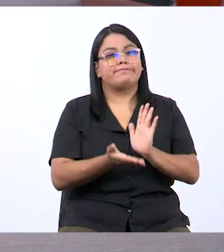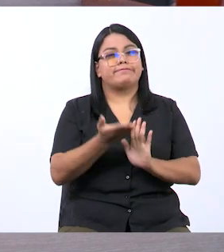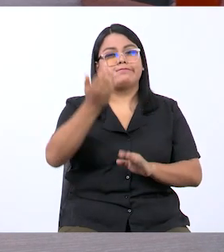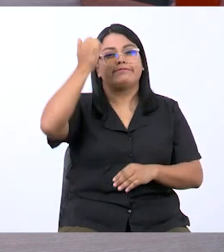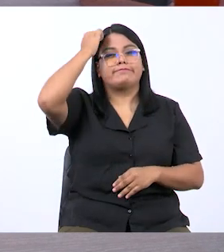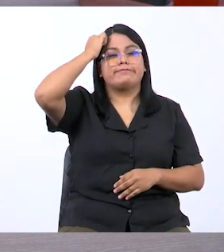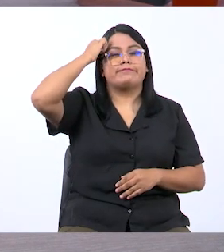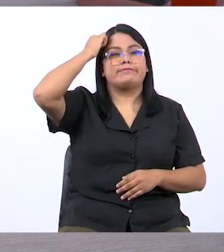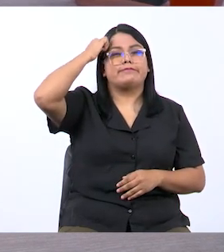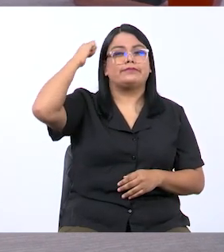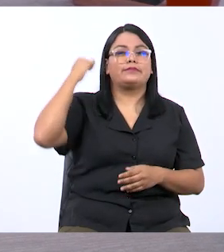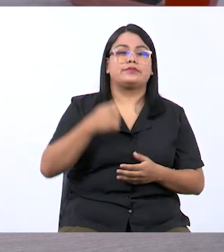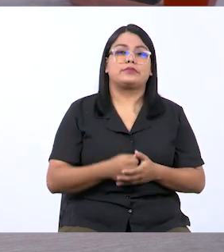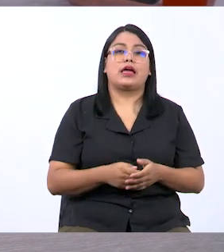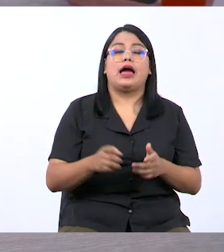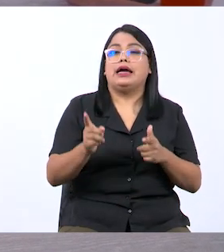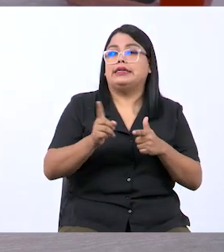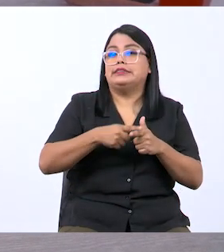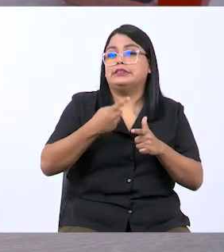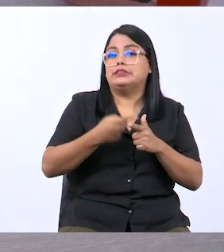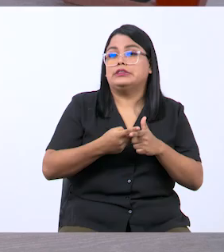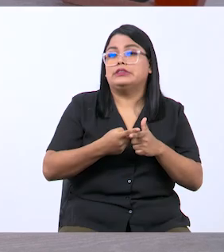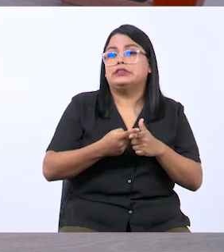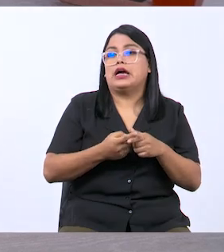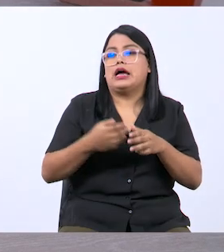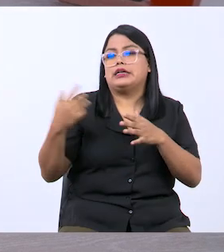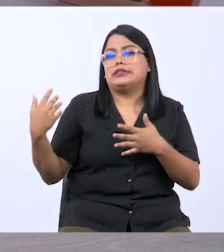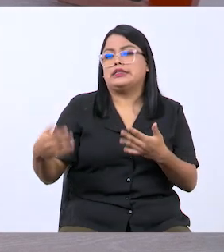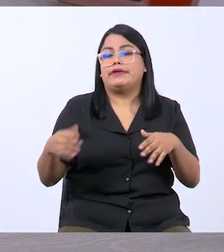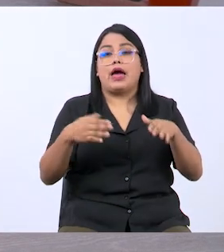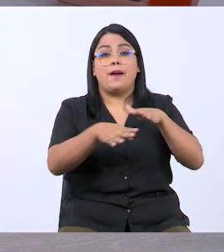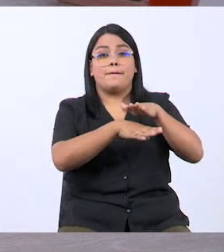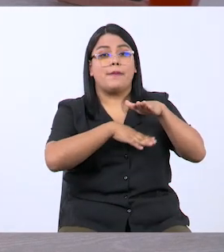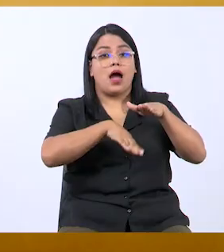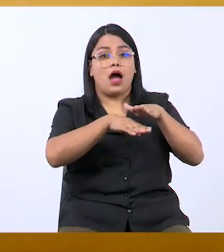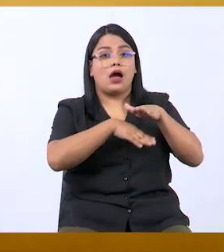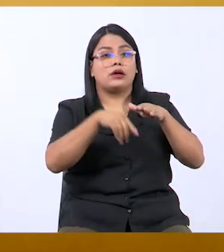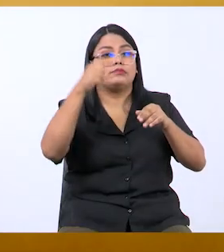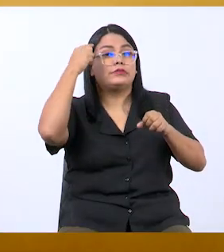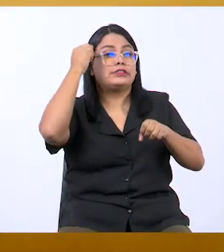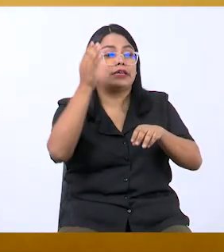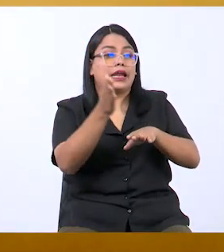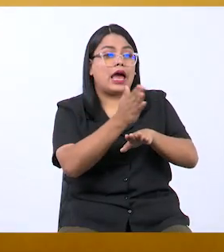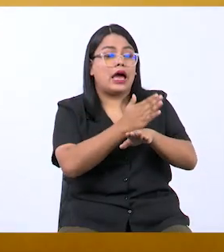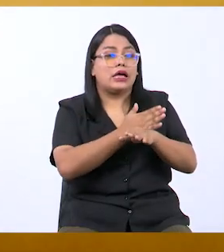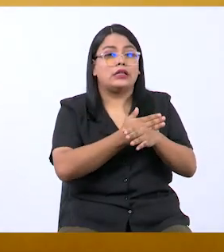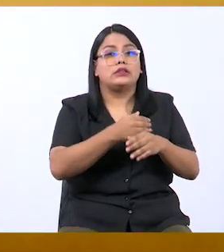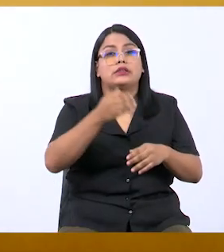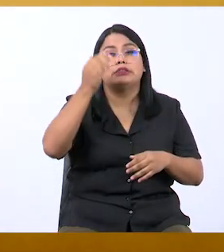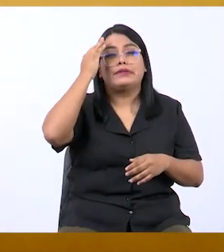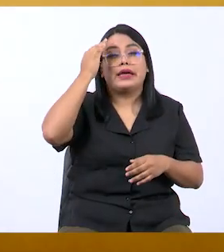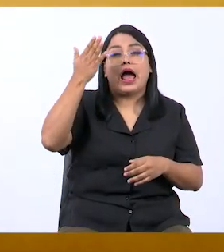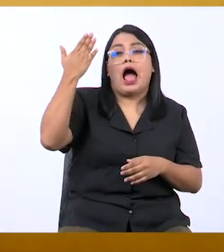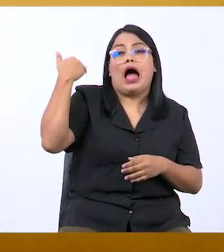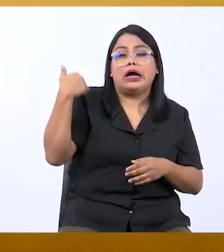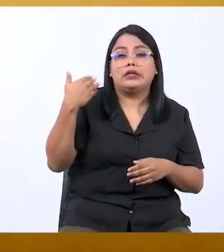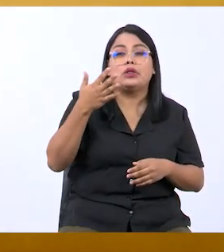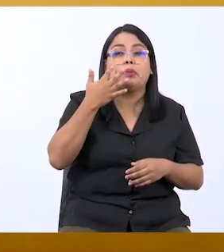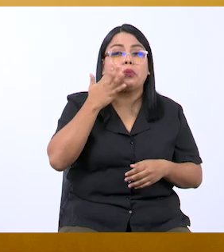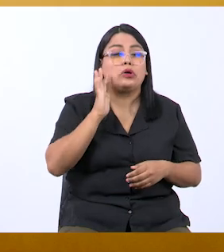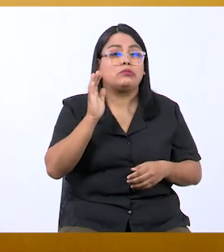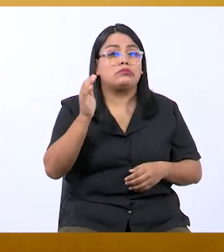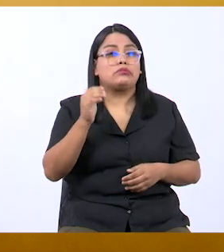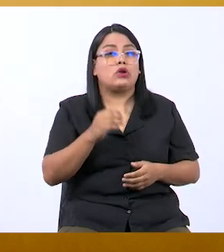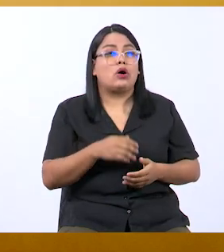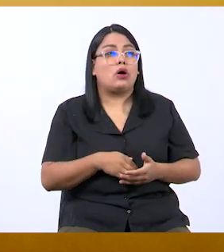unos aprendizajes en el estudiantado. Es así que se ofrecen actividades básicas en la anticipación o de presaberes. Por ejemplo, si